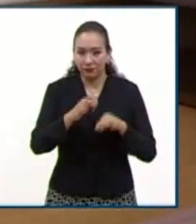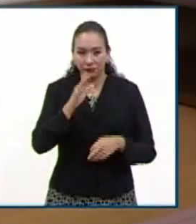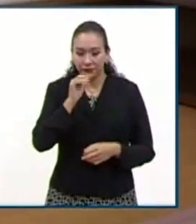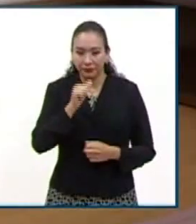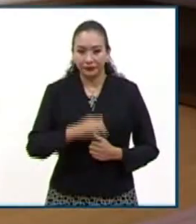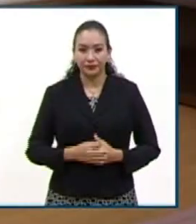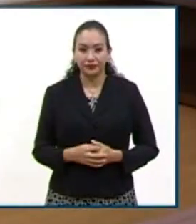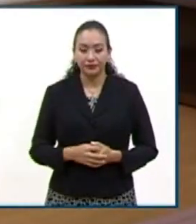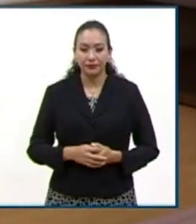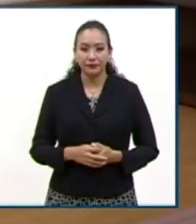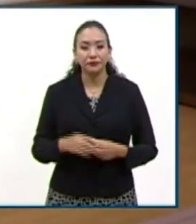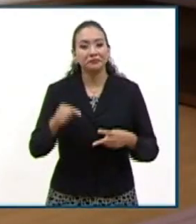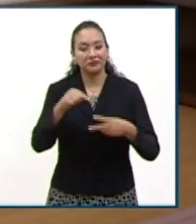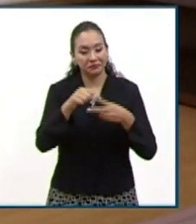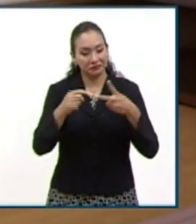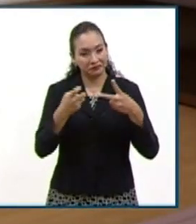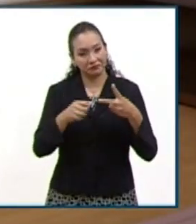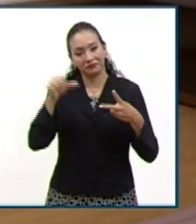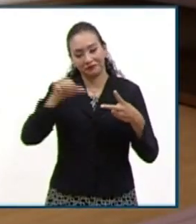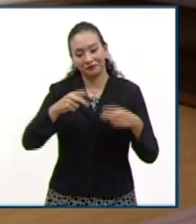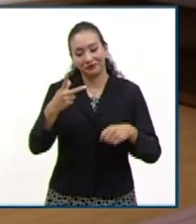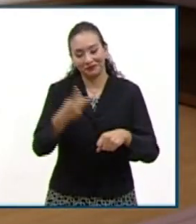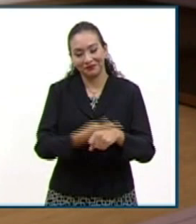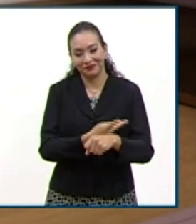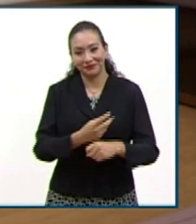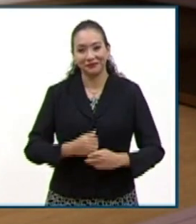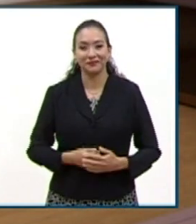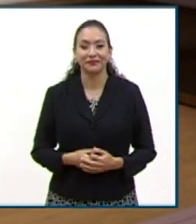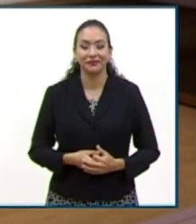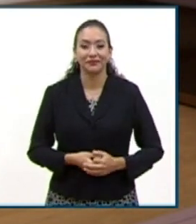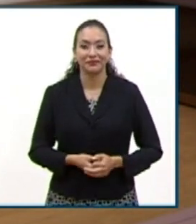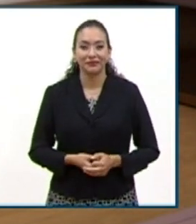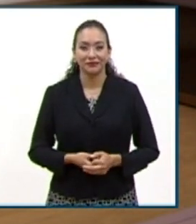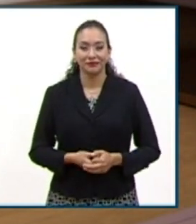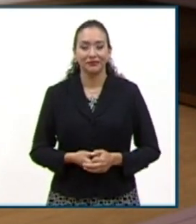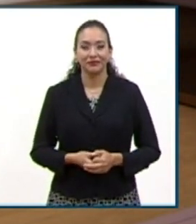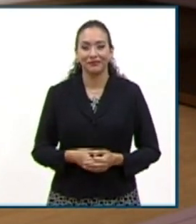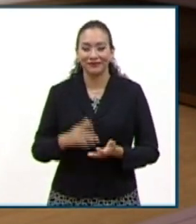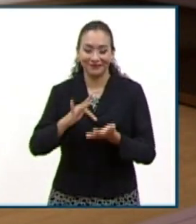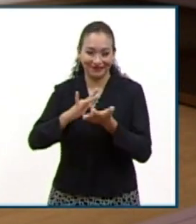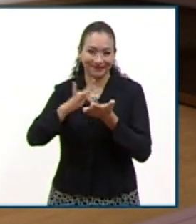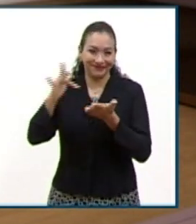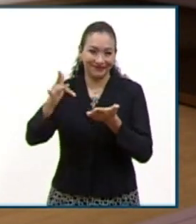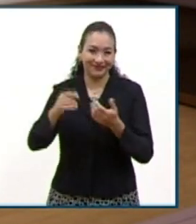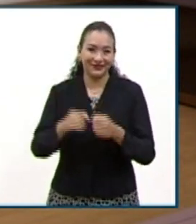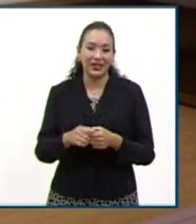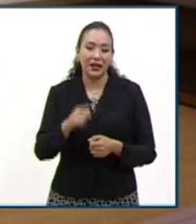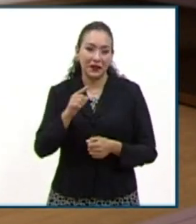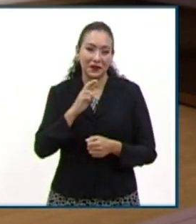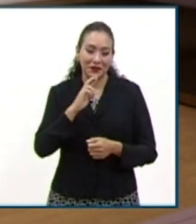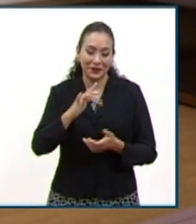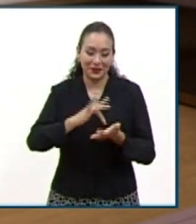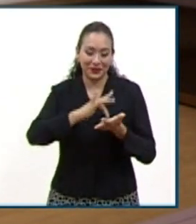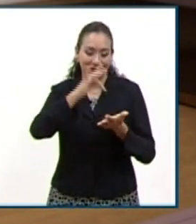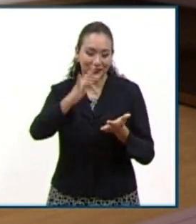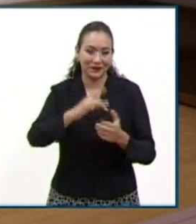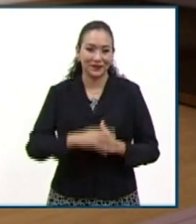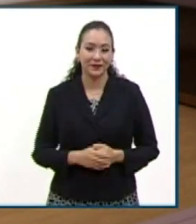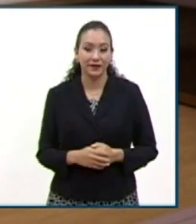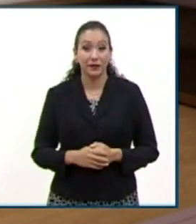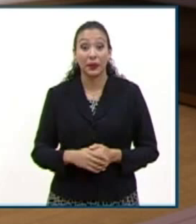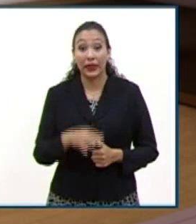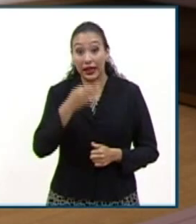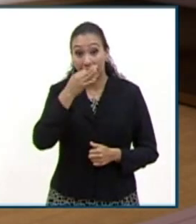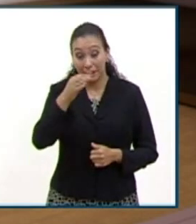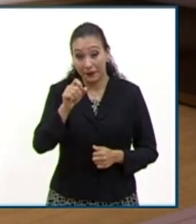Es lo que resolvió el Pleno de la Corte en la sesión de este martes. Te agradezco, Mario, tu reporte y por otra parte le